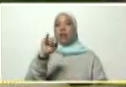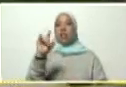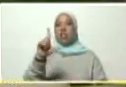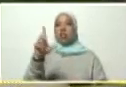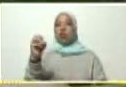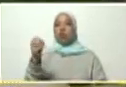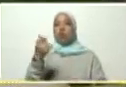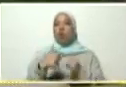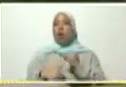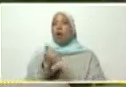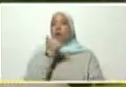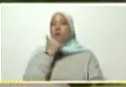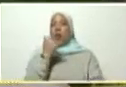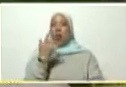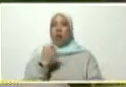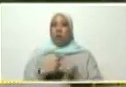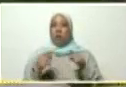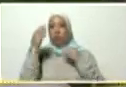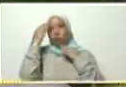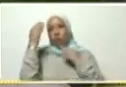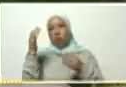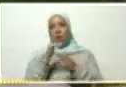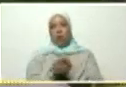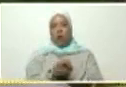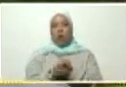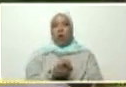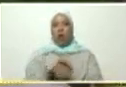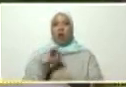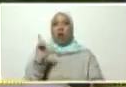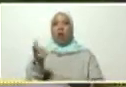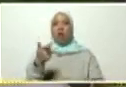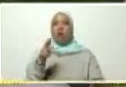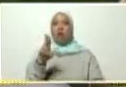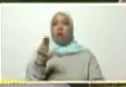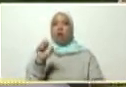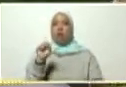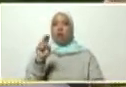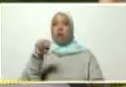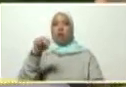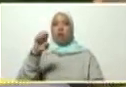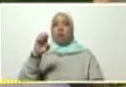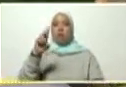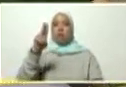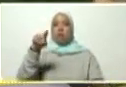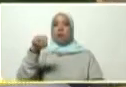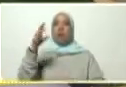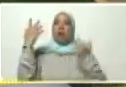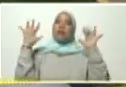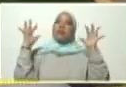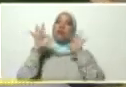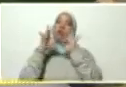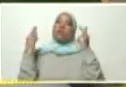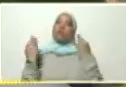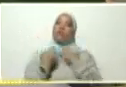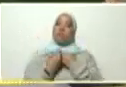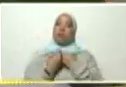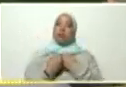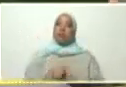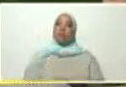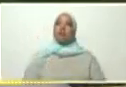a gusmerbi Saludos si me estás viendo a la salud a ti y a tu familia gusmerdis